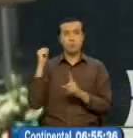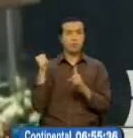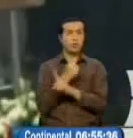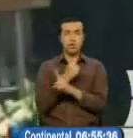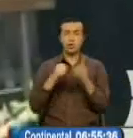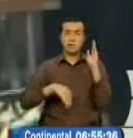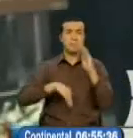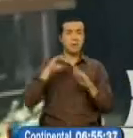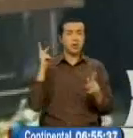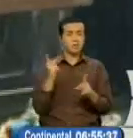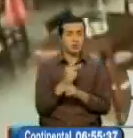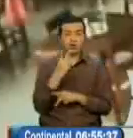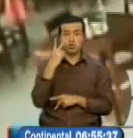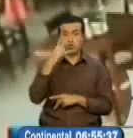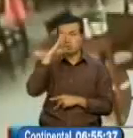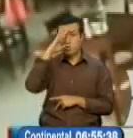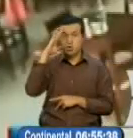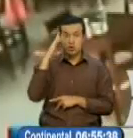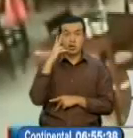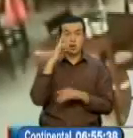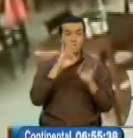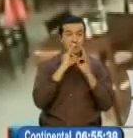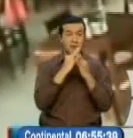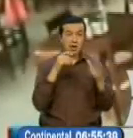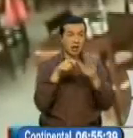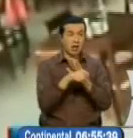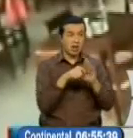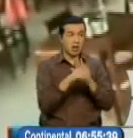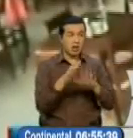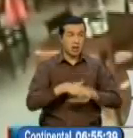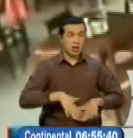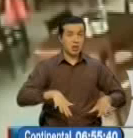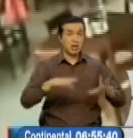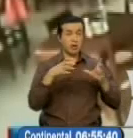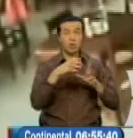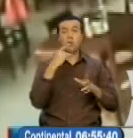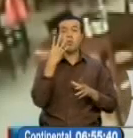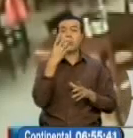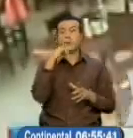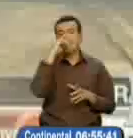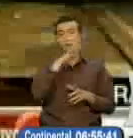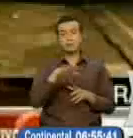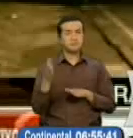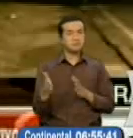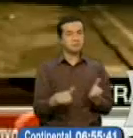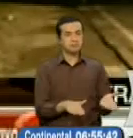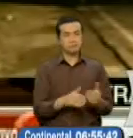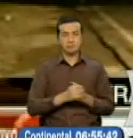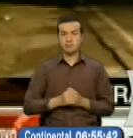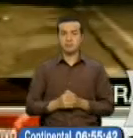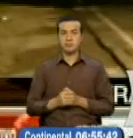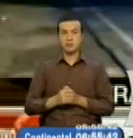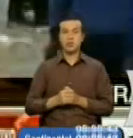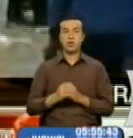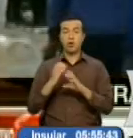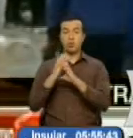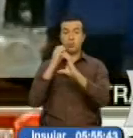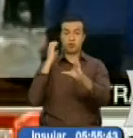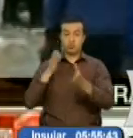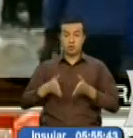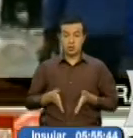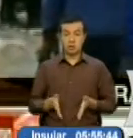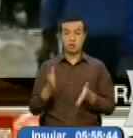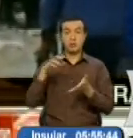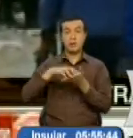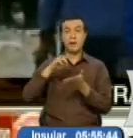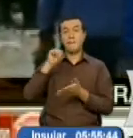se incrementa. Dos policías y una familia completa fueron asesinados en Veracruz, entre ellos cuatro niños. El volcamiento de un bus en una carretera en la